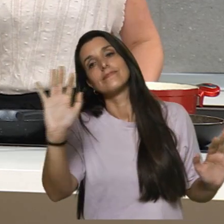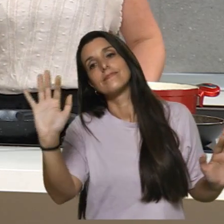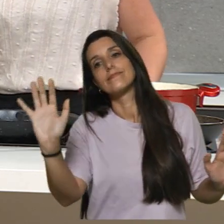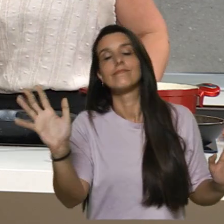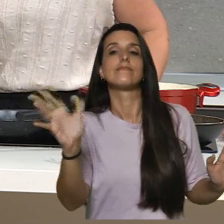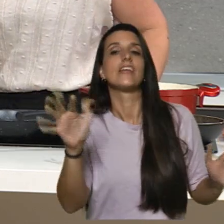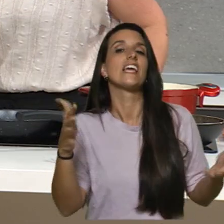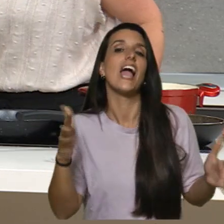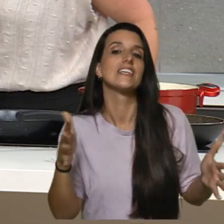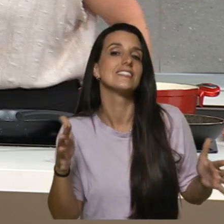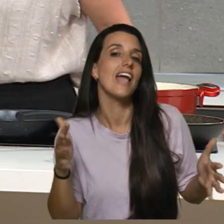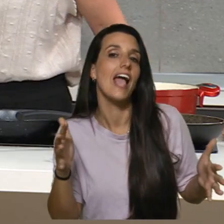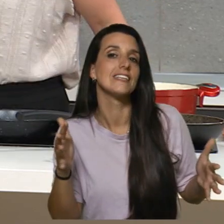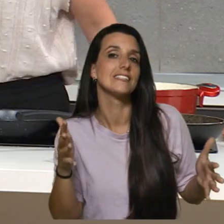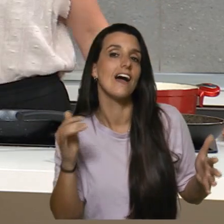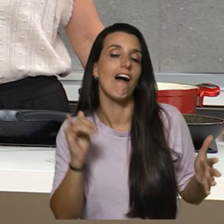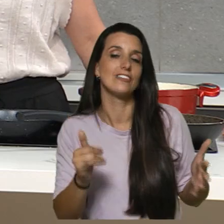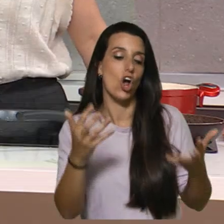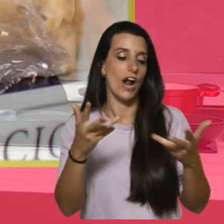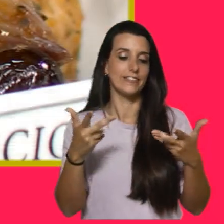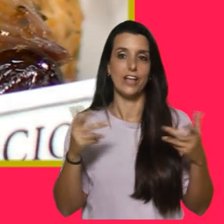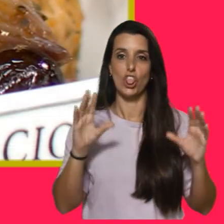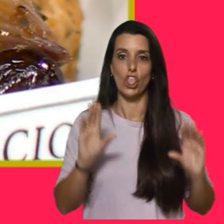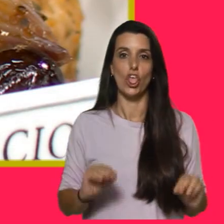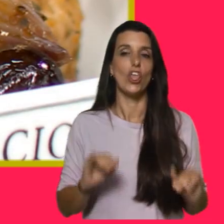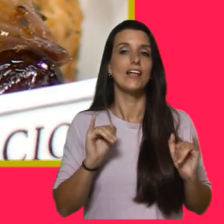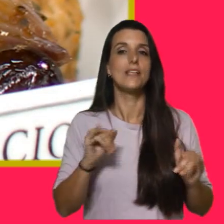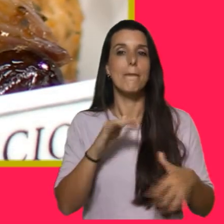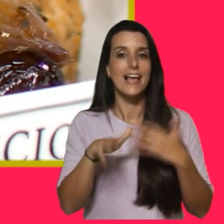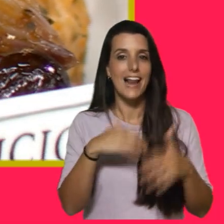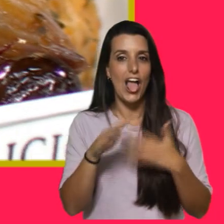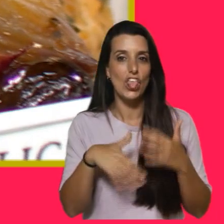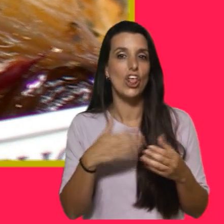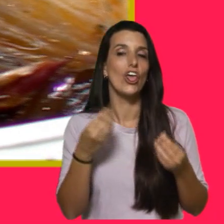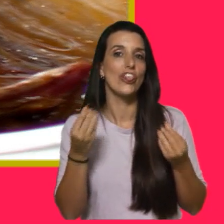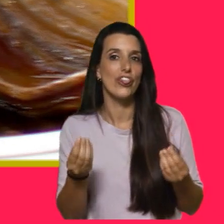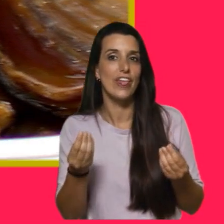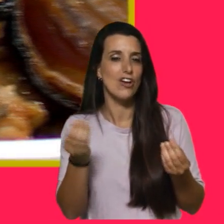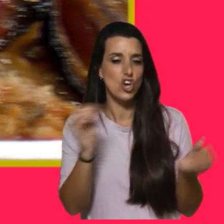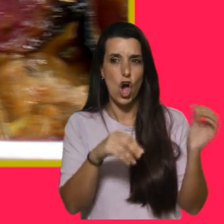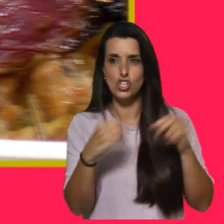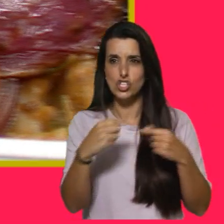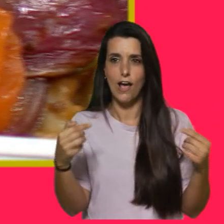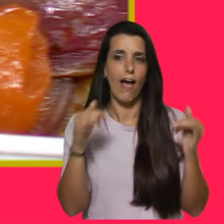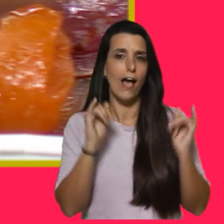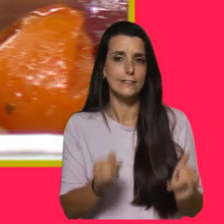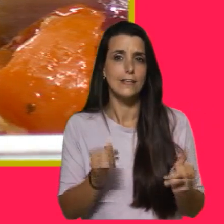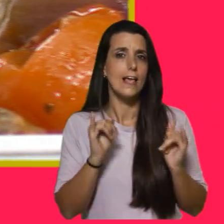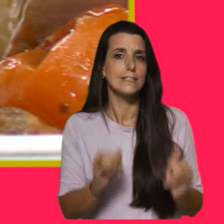es? Porque armando la mise en place. Sí. Es una mezcla, ¿no? De montón de cosas. De montón de